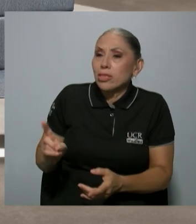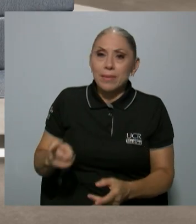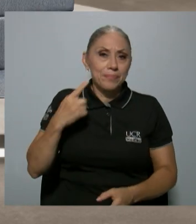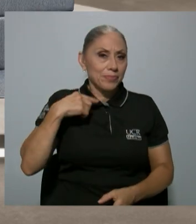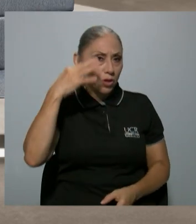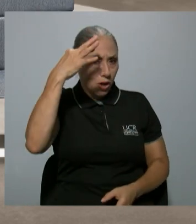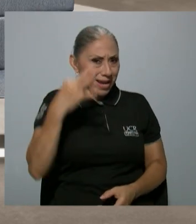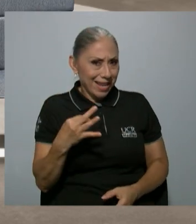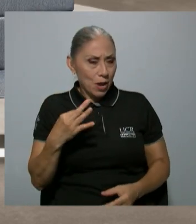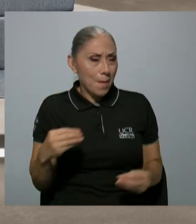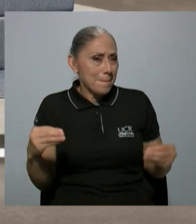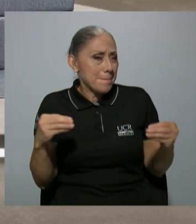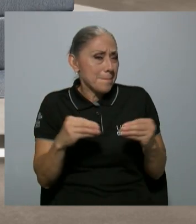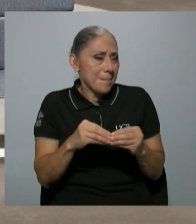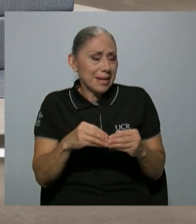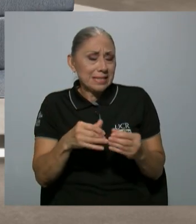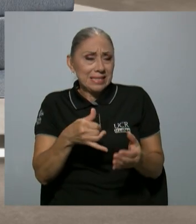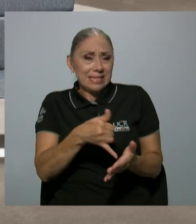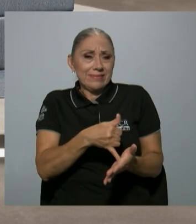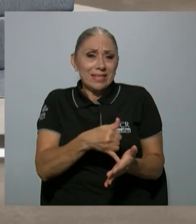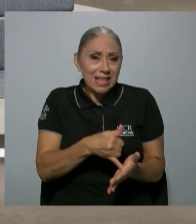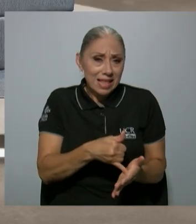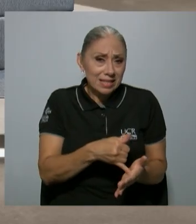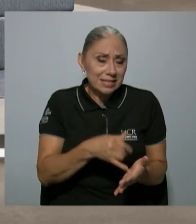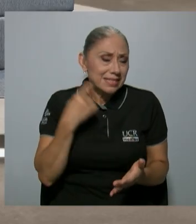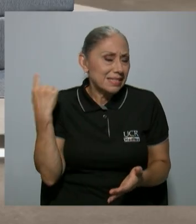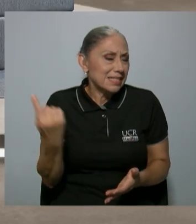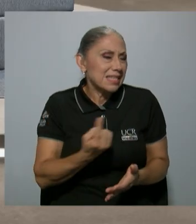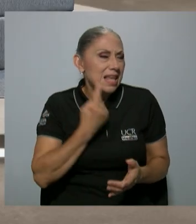debilidad industrial. Siempre tiende a caer en el sector